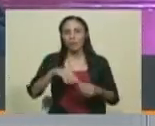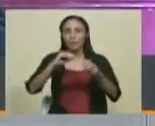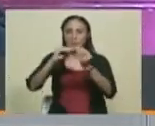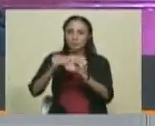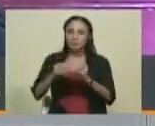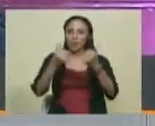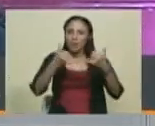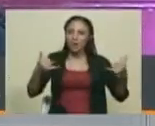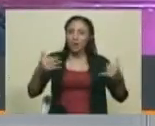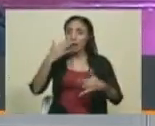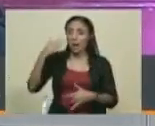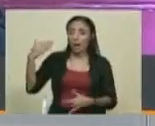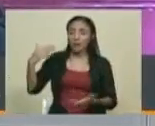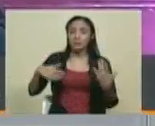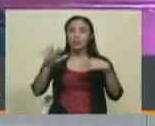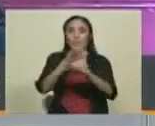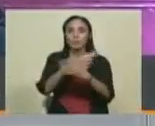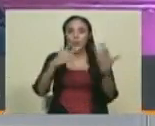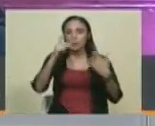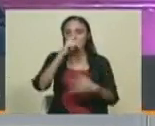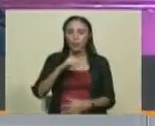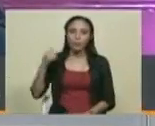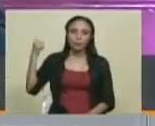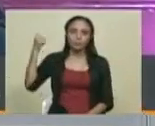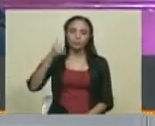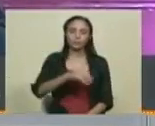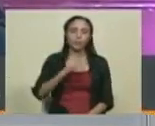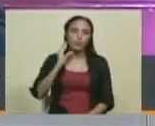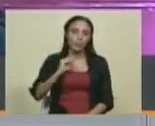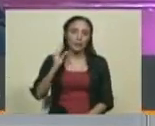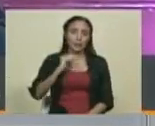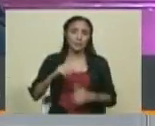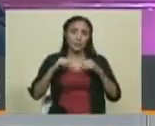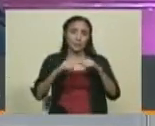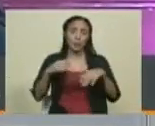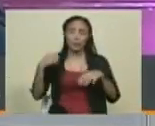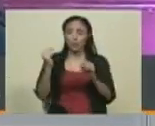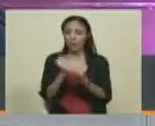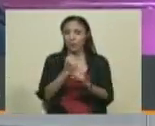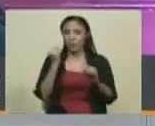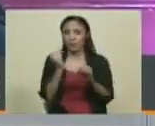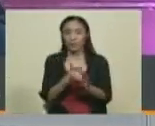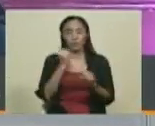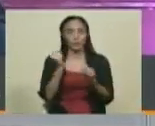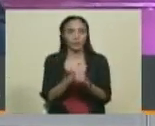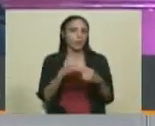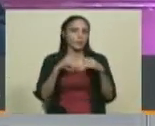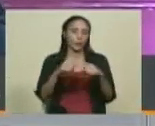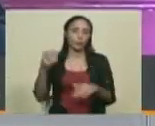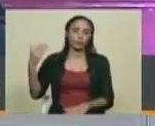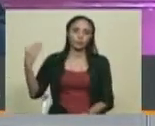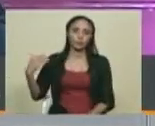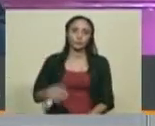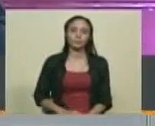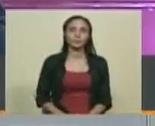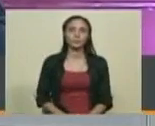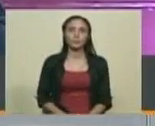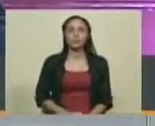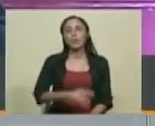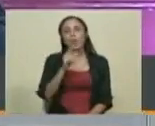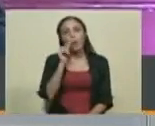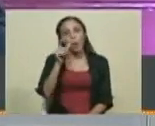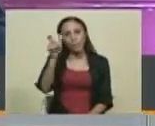hace 18 años, trabajador de base. Se trata del